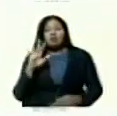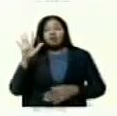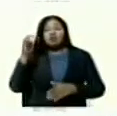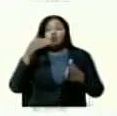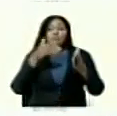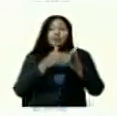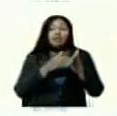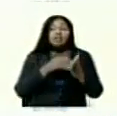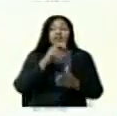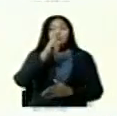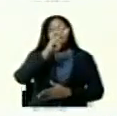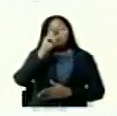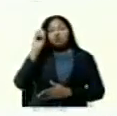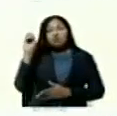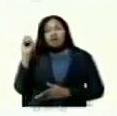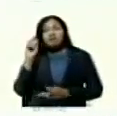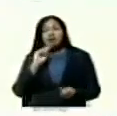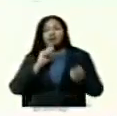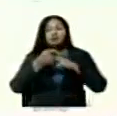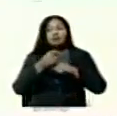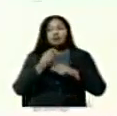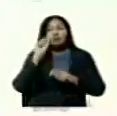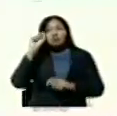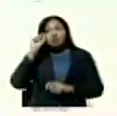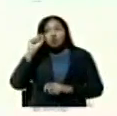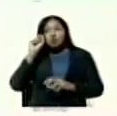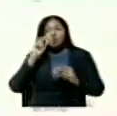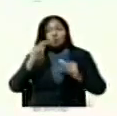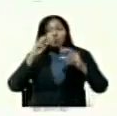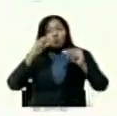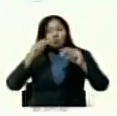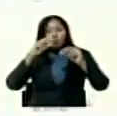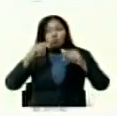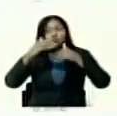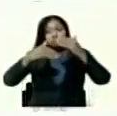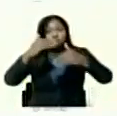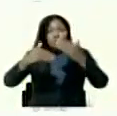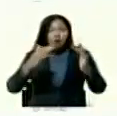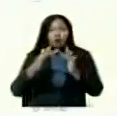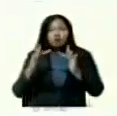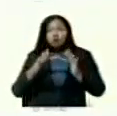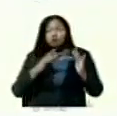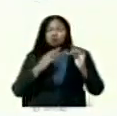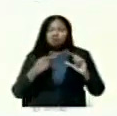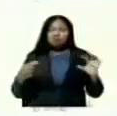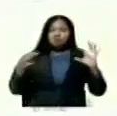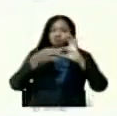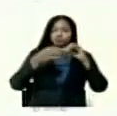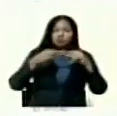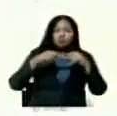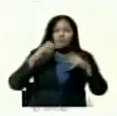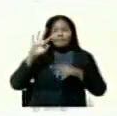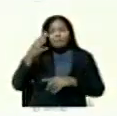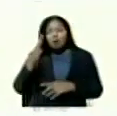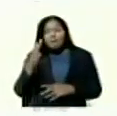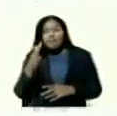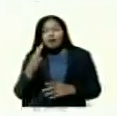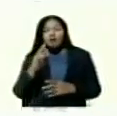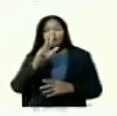5.200 transacciones por segundo. Estamos con conexiones simultáneas, un aproximado